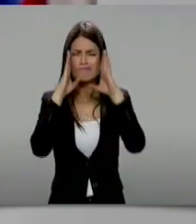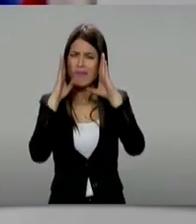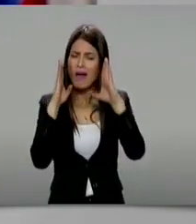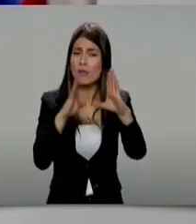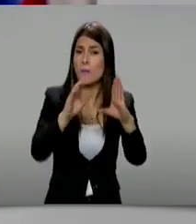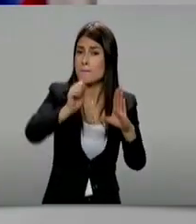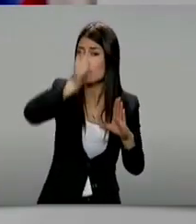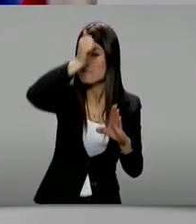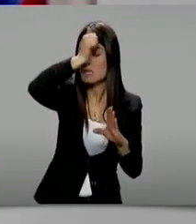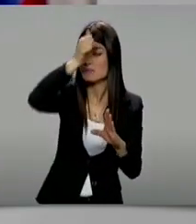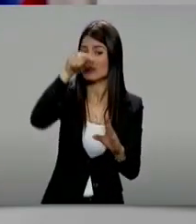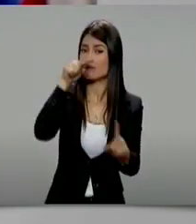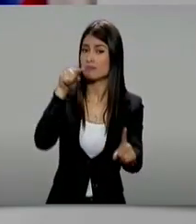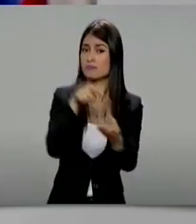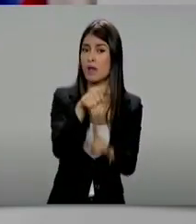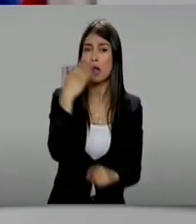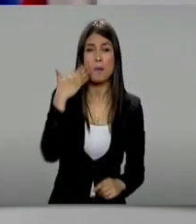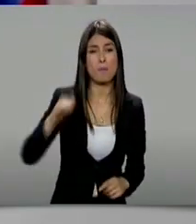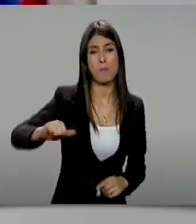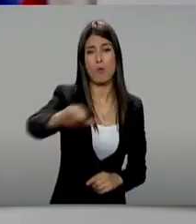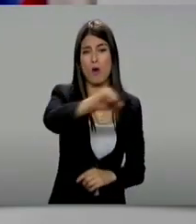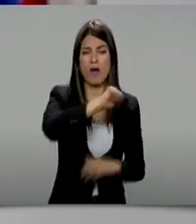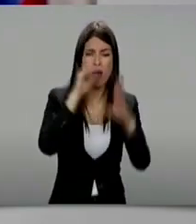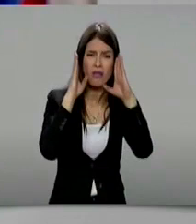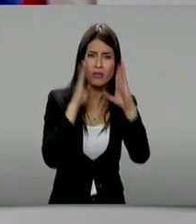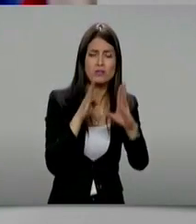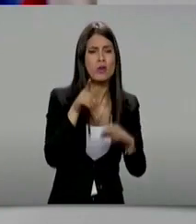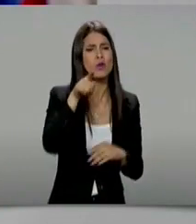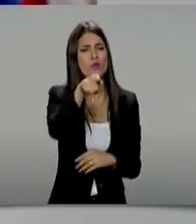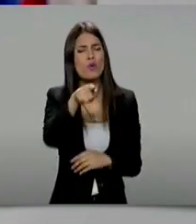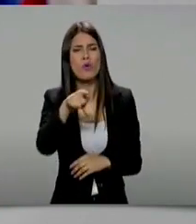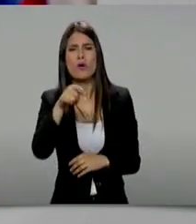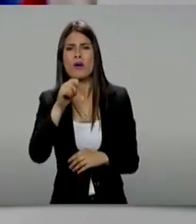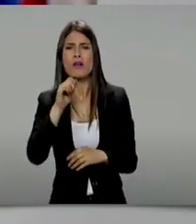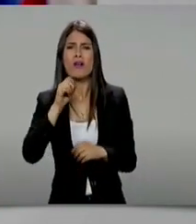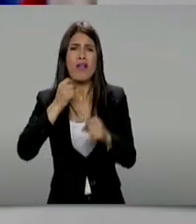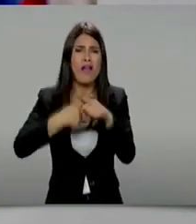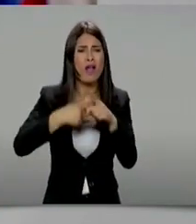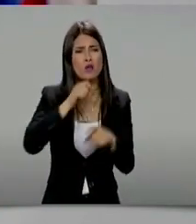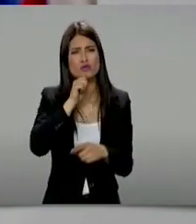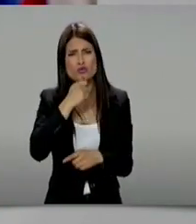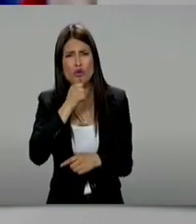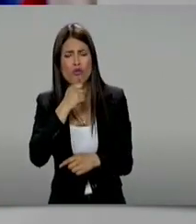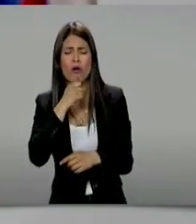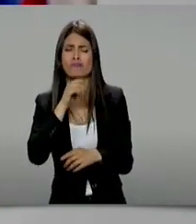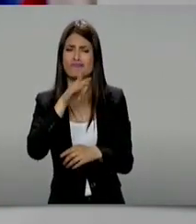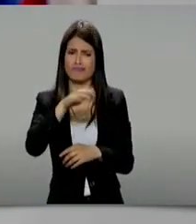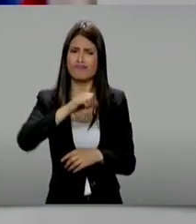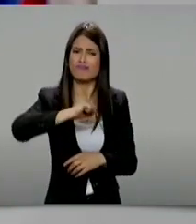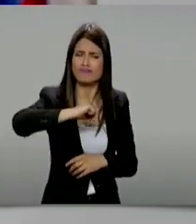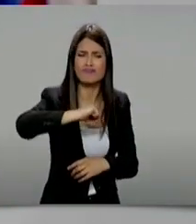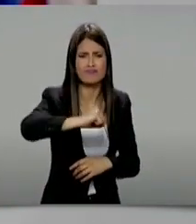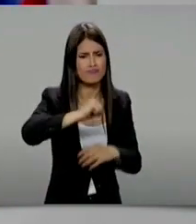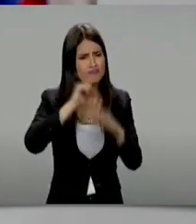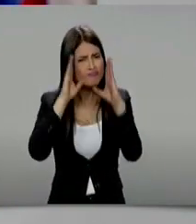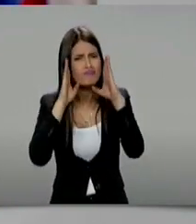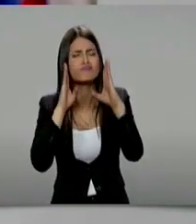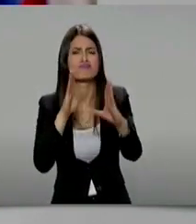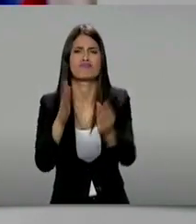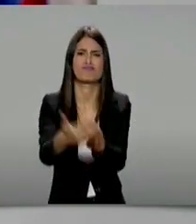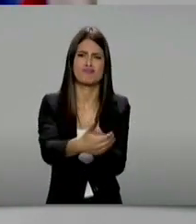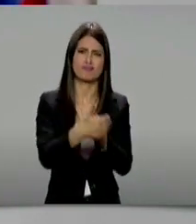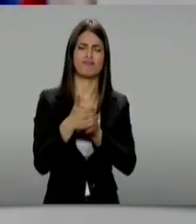prioridad y que sus derechos Como víctimas estén totalmente protegidos se